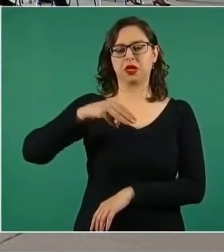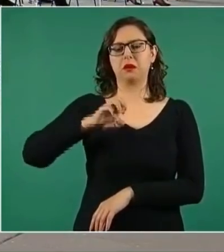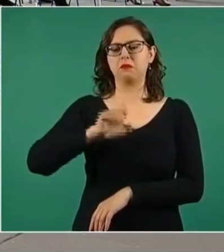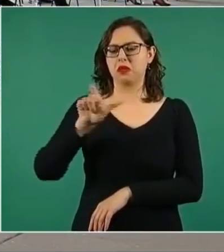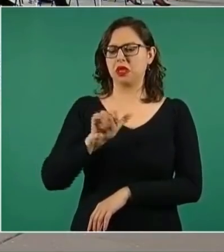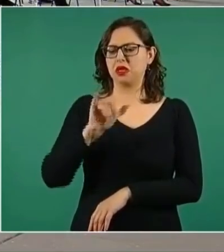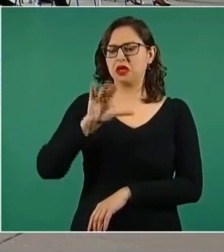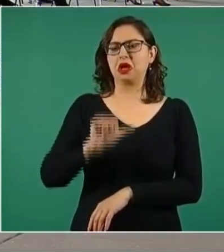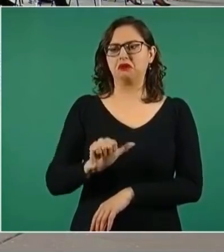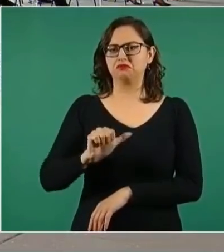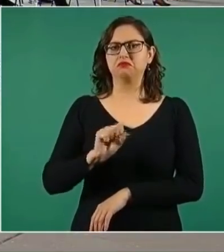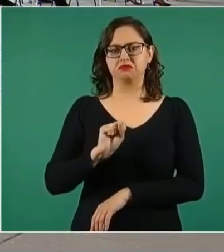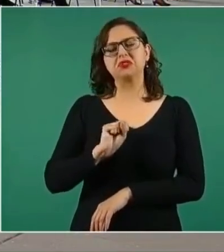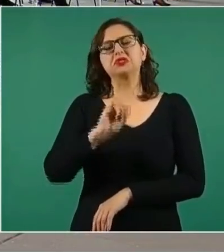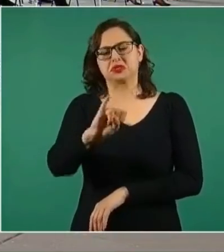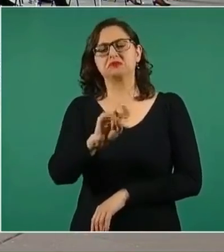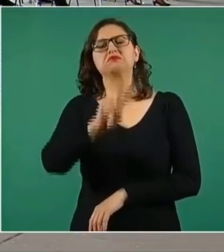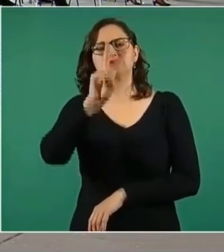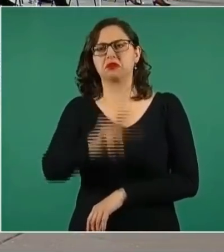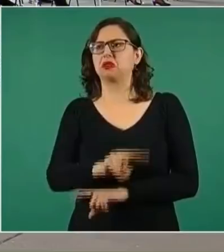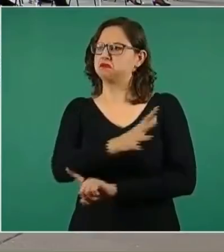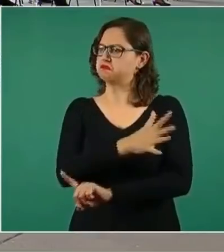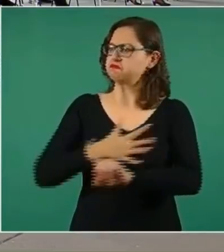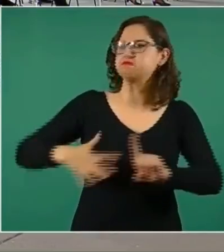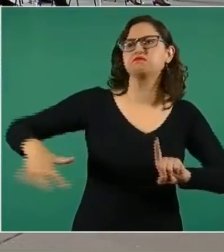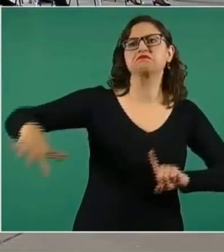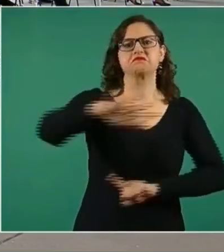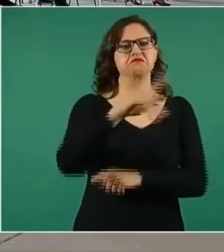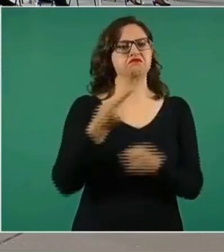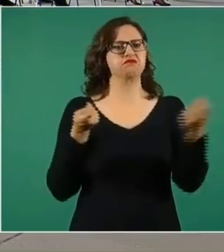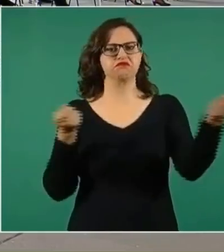fuerza en todo Mesoamérica,